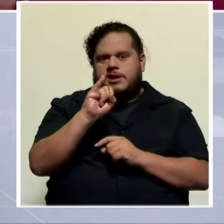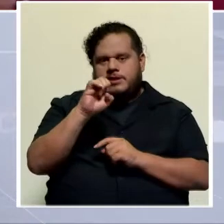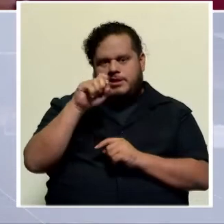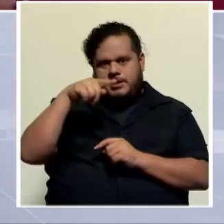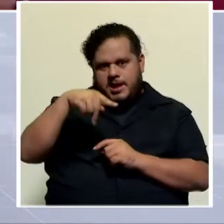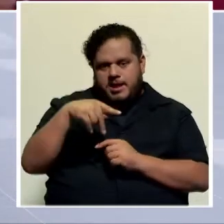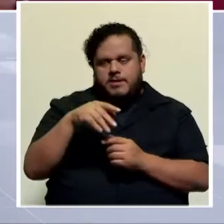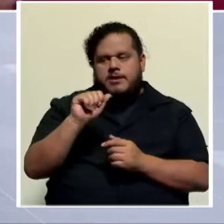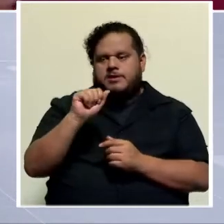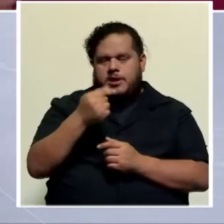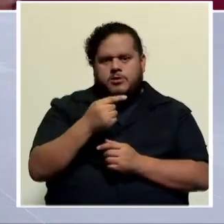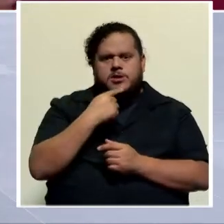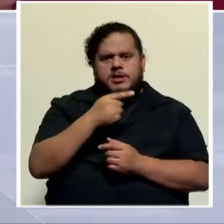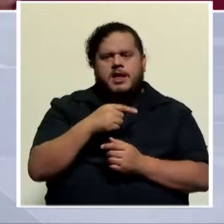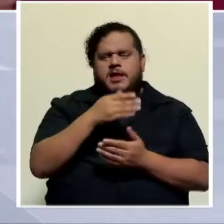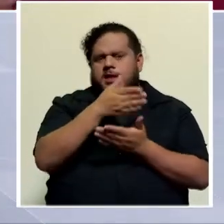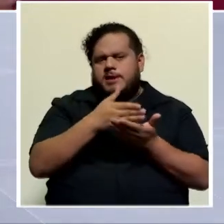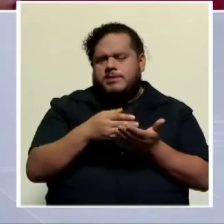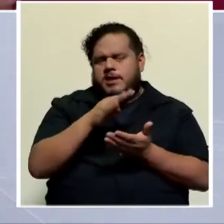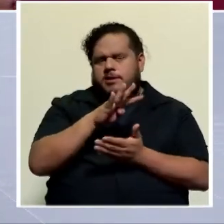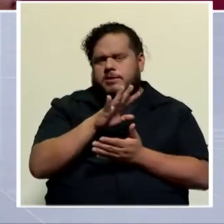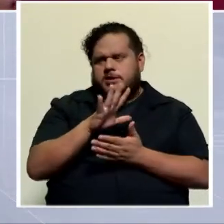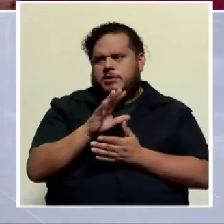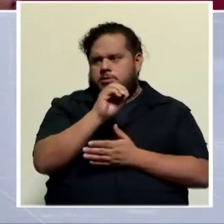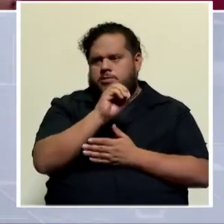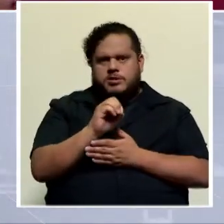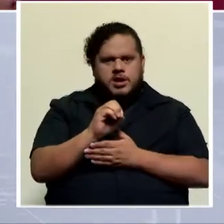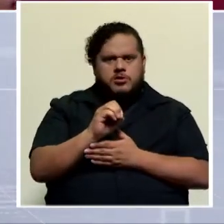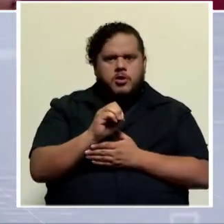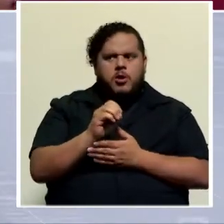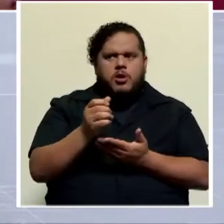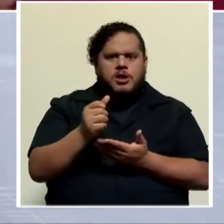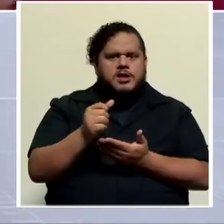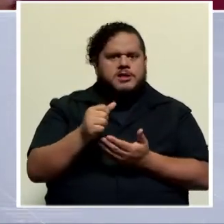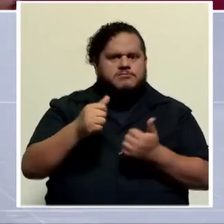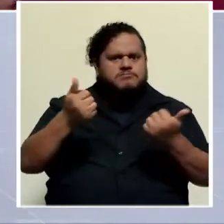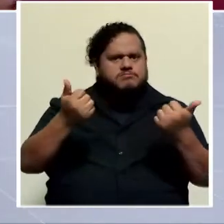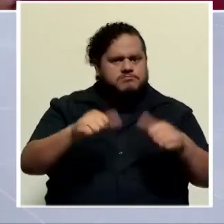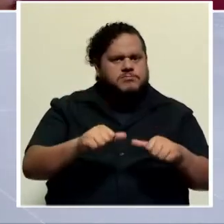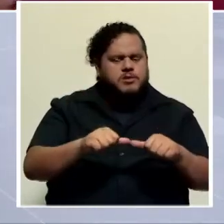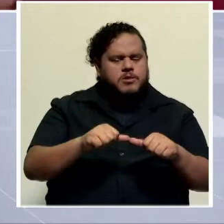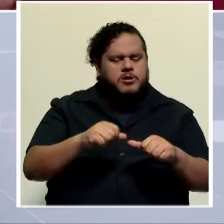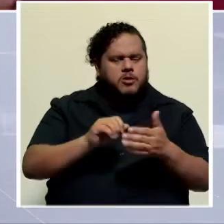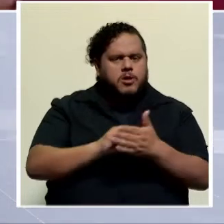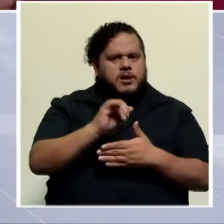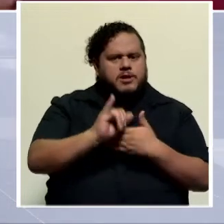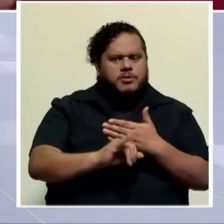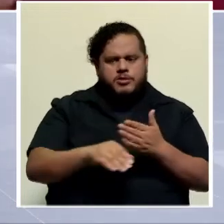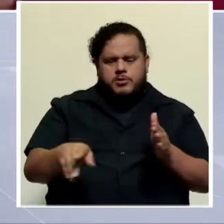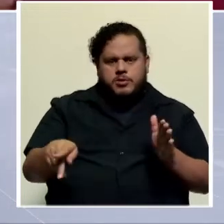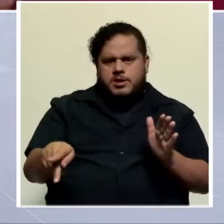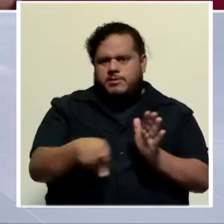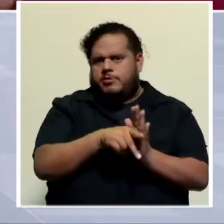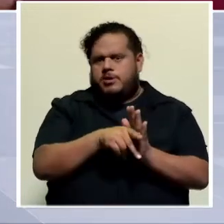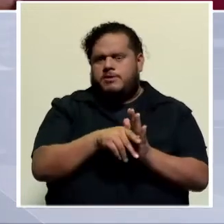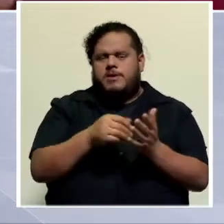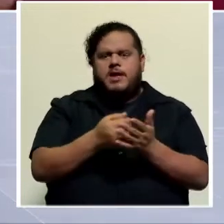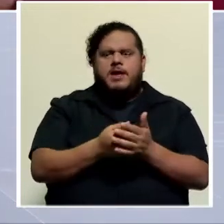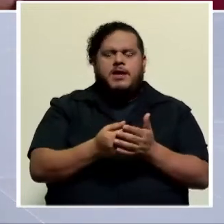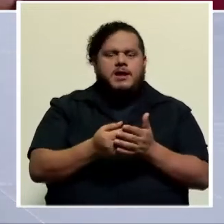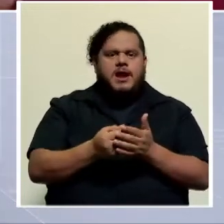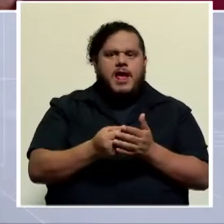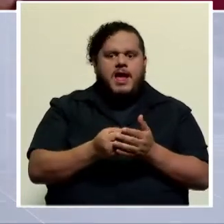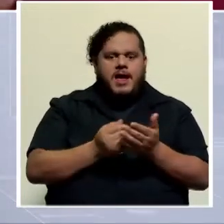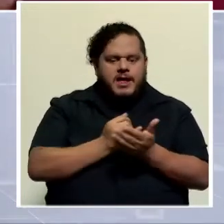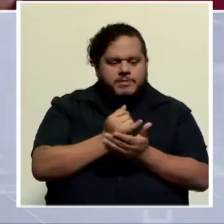que la mitad, prácticamente 45% de la población, está a favor del proyecto que prohíbe la exploración y explotación